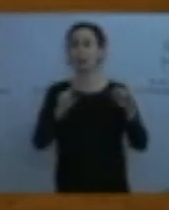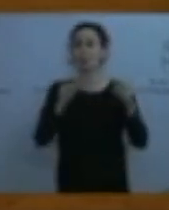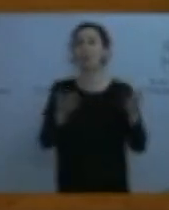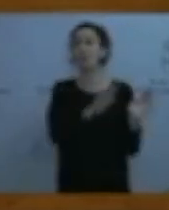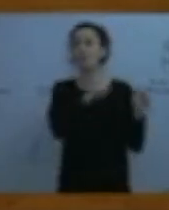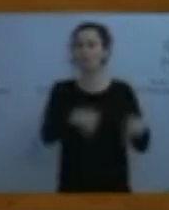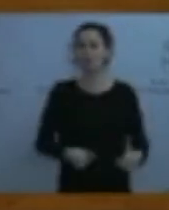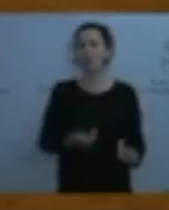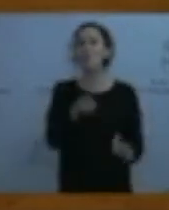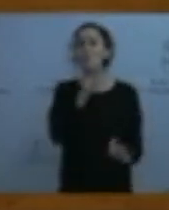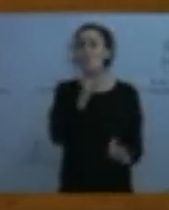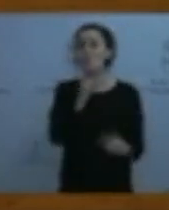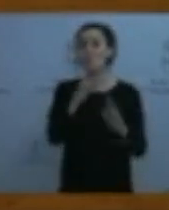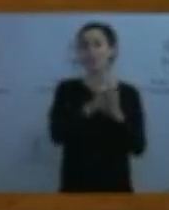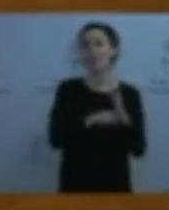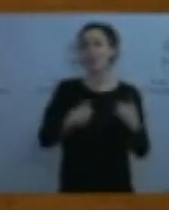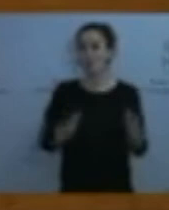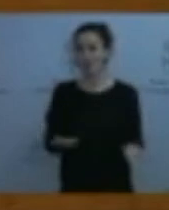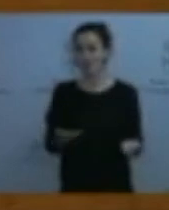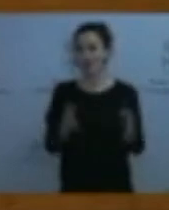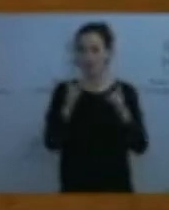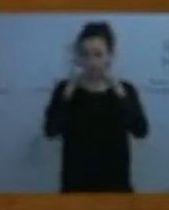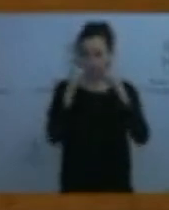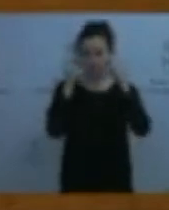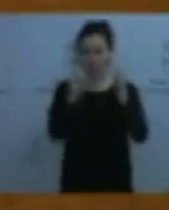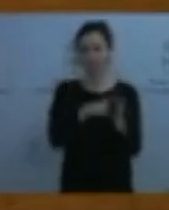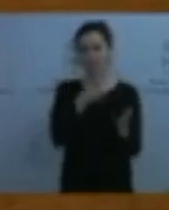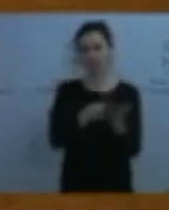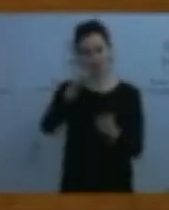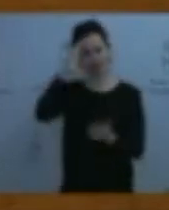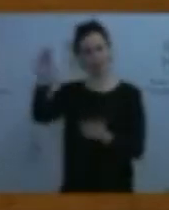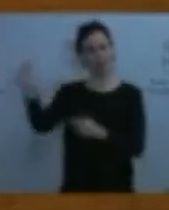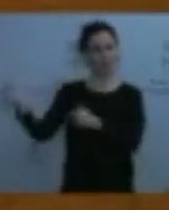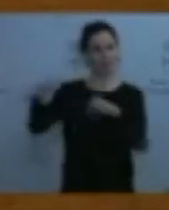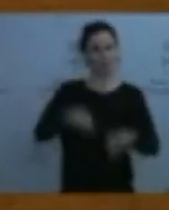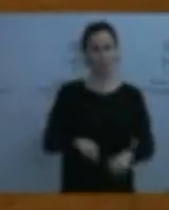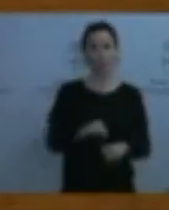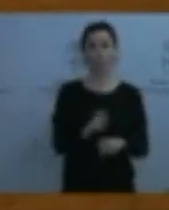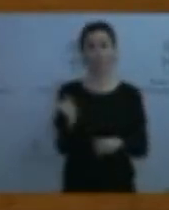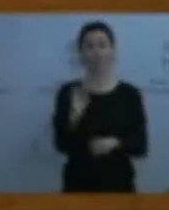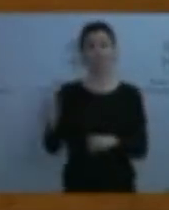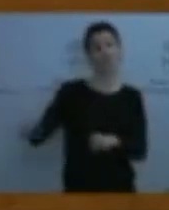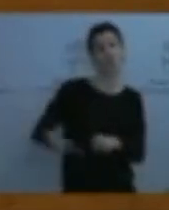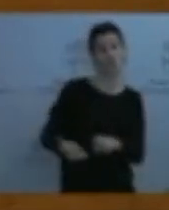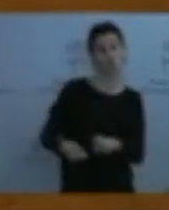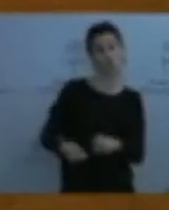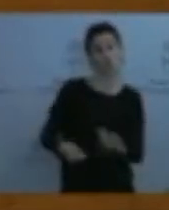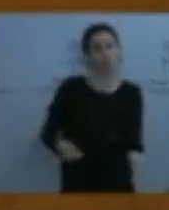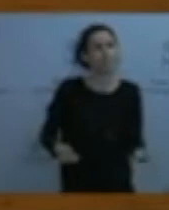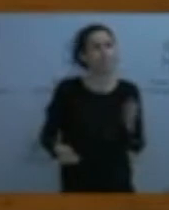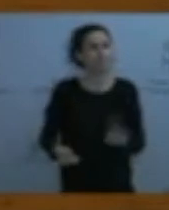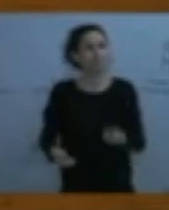retorno? ¿Cómo va a hacer más que ese plan de retorno del talento que hubo 0 solicitudes? ¿Tienen alguna apuesta mejor para este